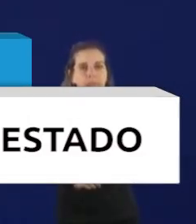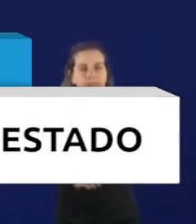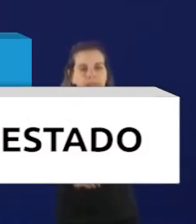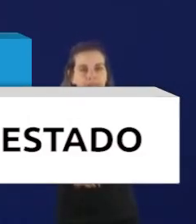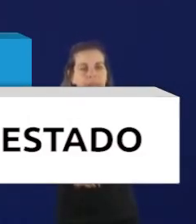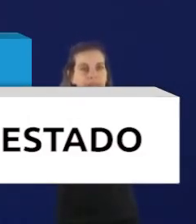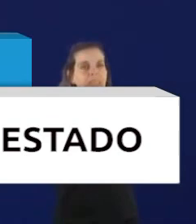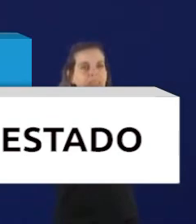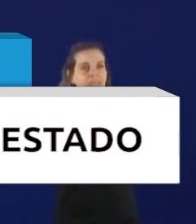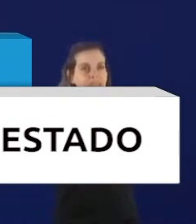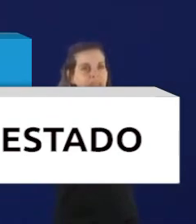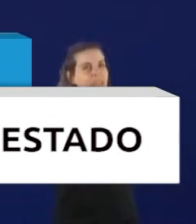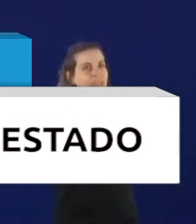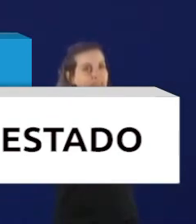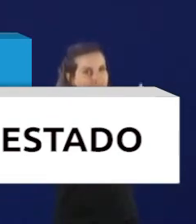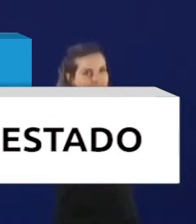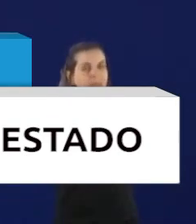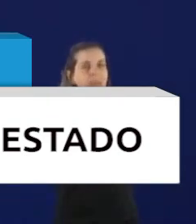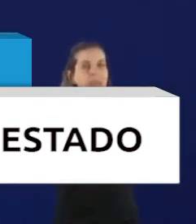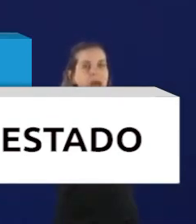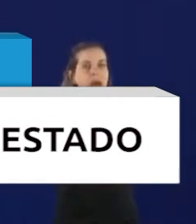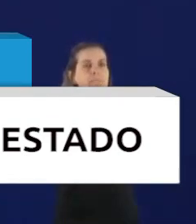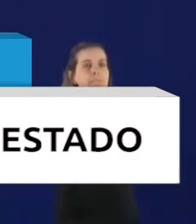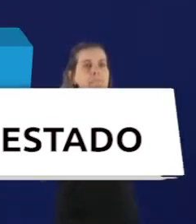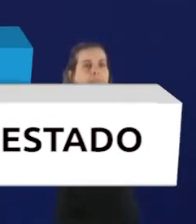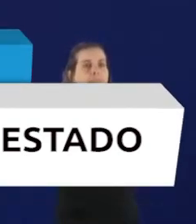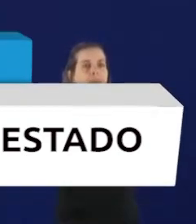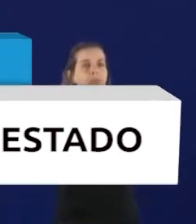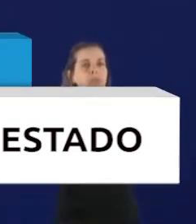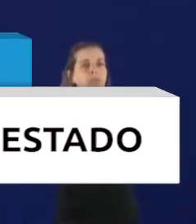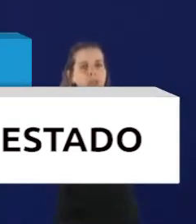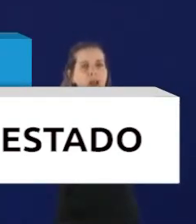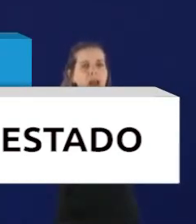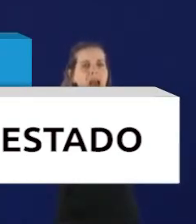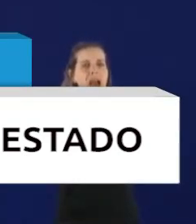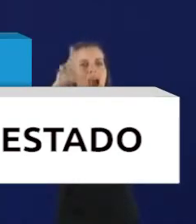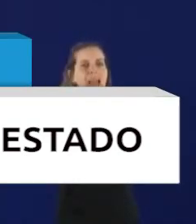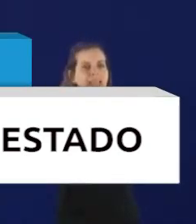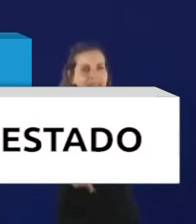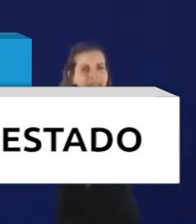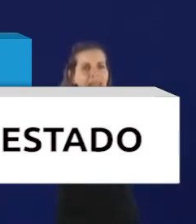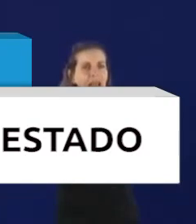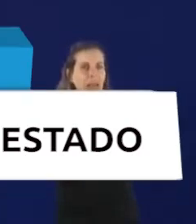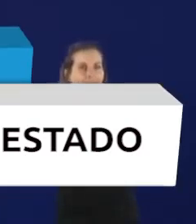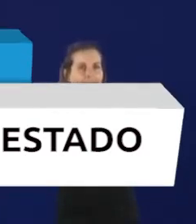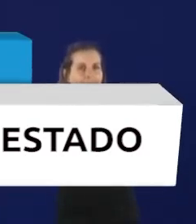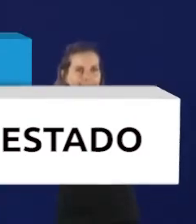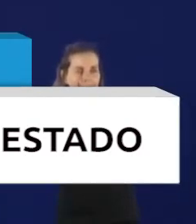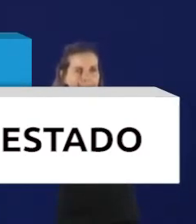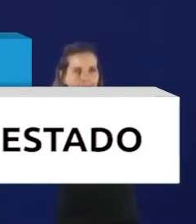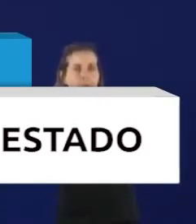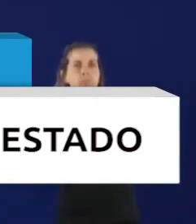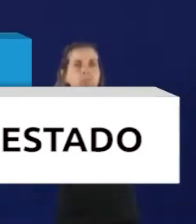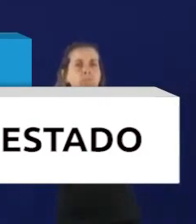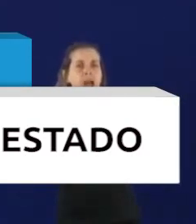crítica, lo vemos en la foto de la Argentina, una foto que muestra una Argentina pobre, una Argentina